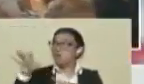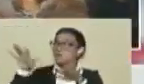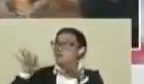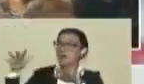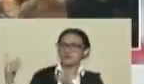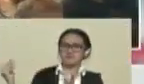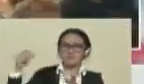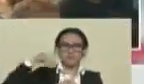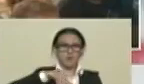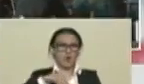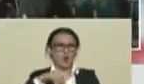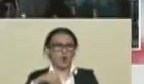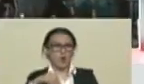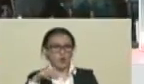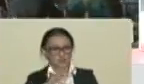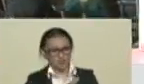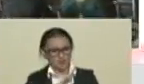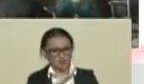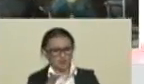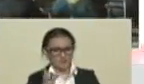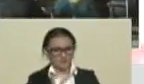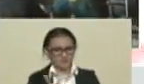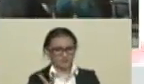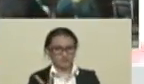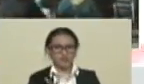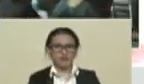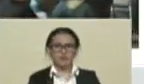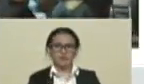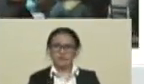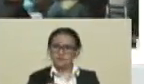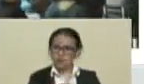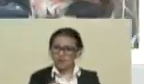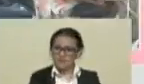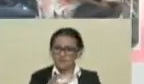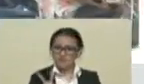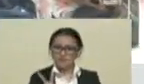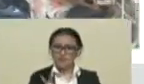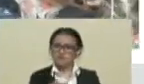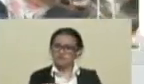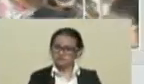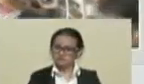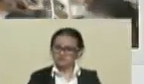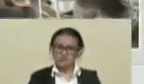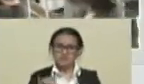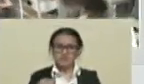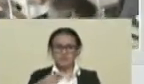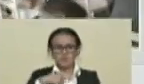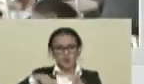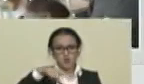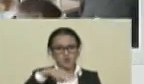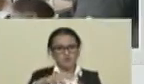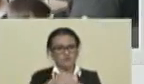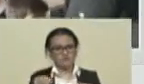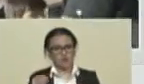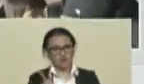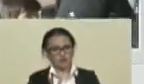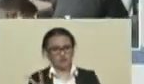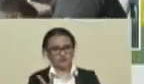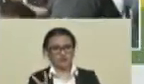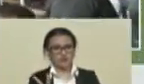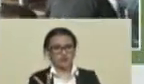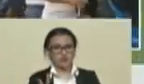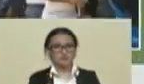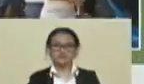se involucre en los asuntos internos de los venezolanos. Los problemas de los venezolanos los resolvemos las y los venezolanos, y los